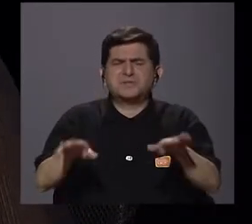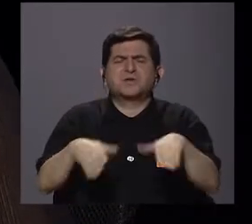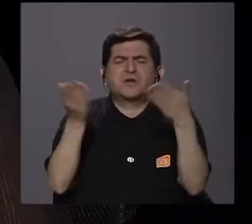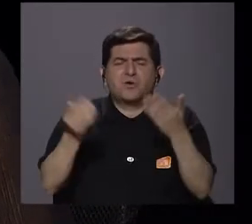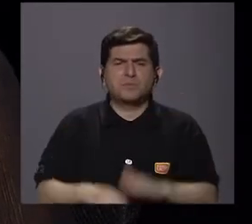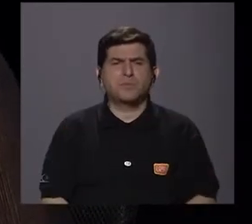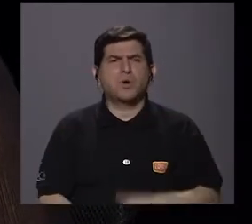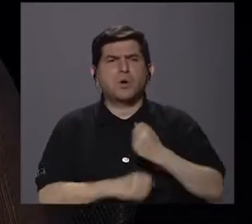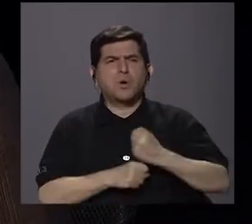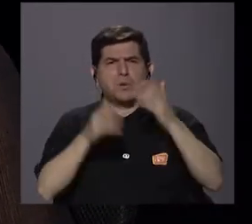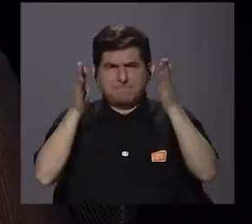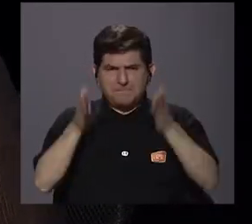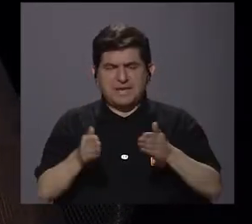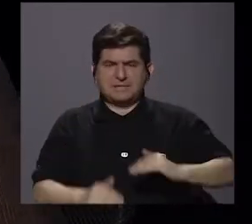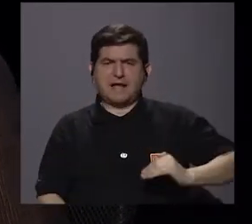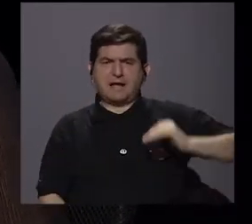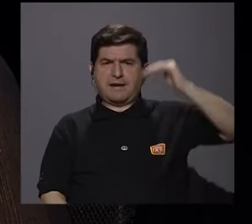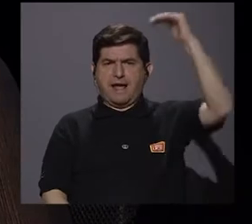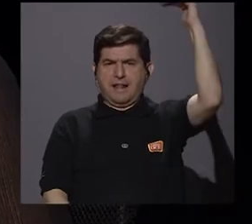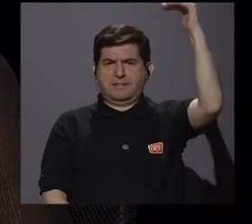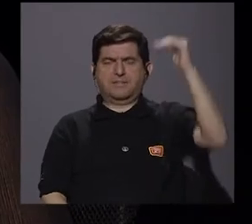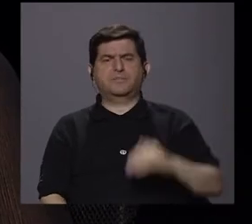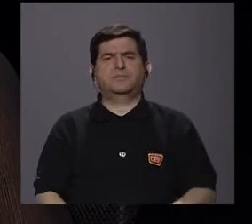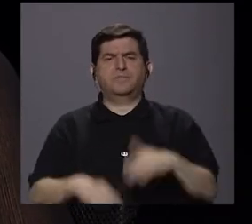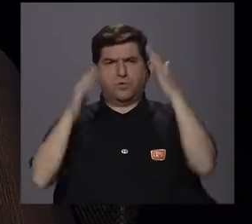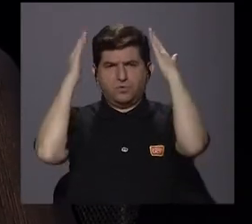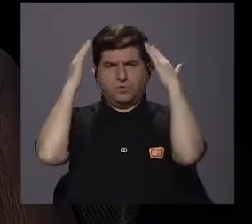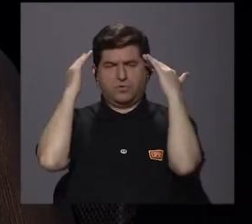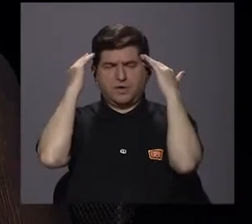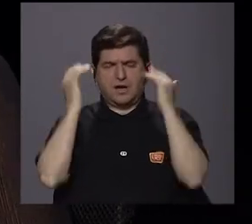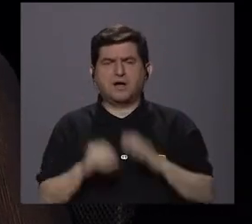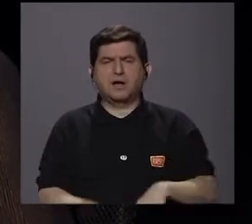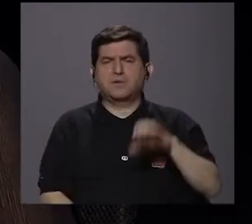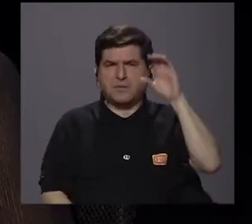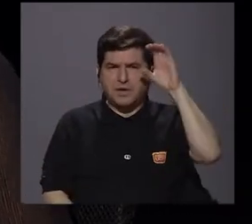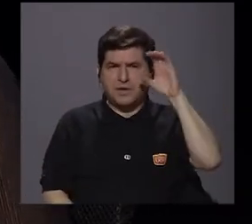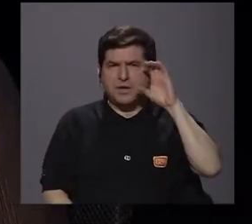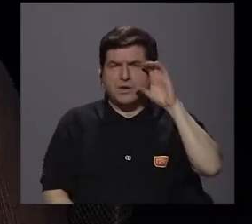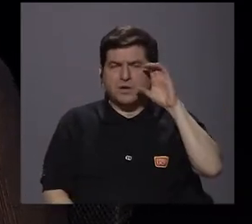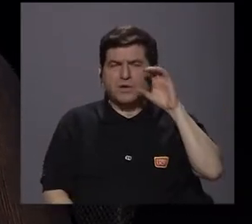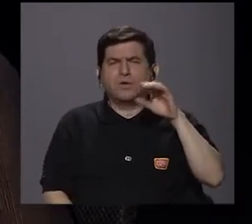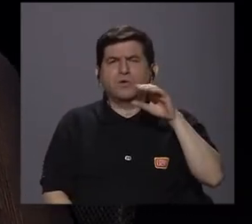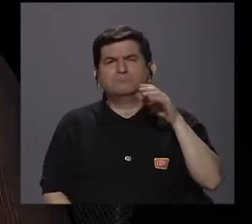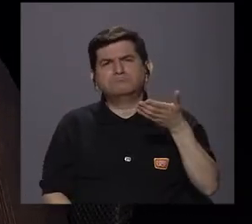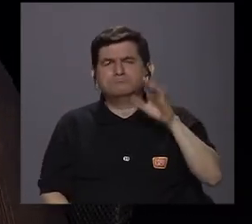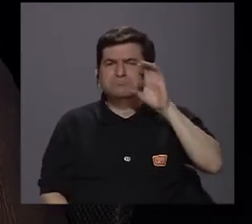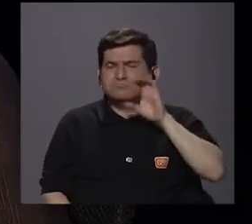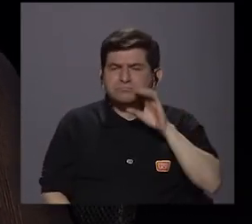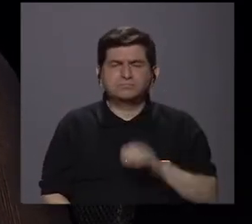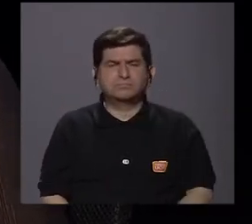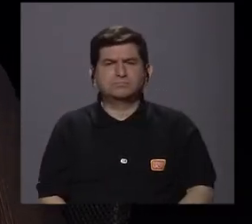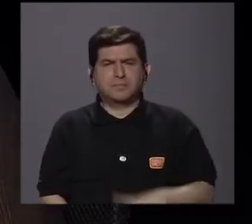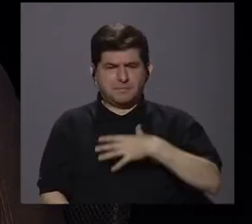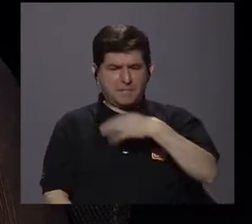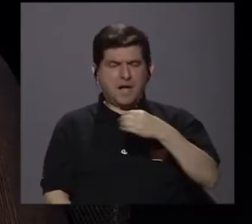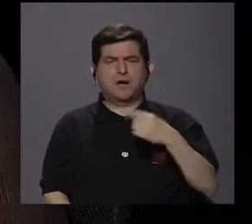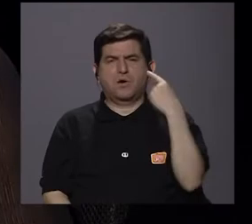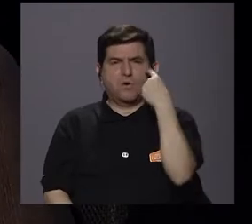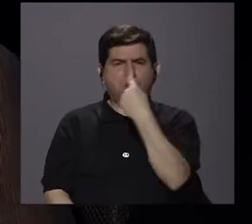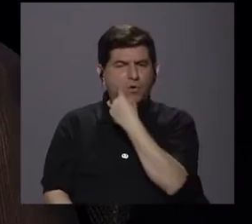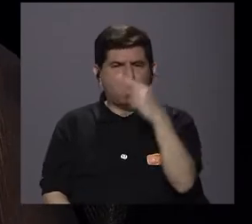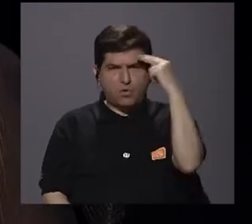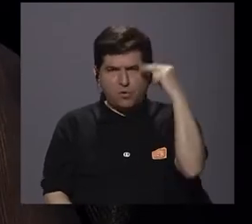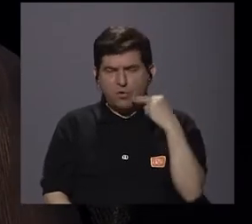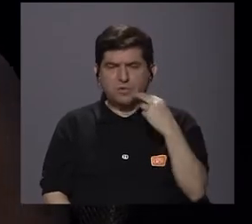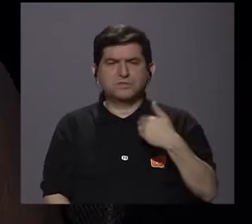Era un militar alto, cabello castaño, blanco, ojos oscuros y